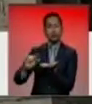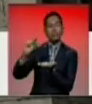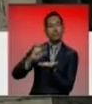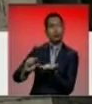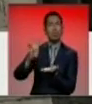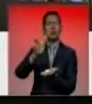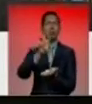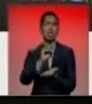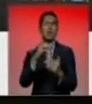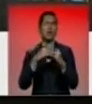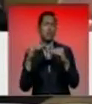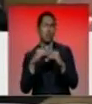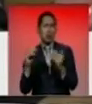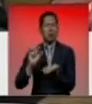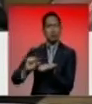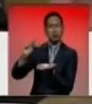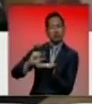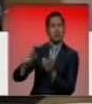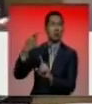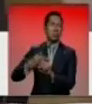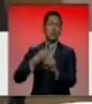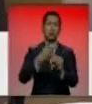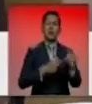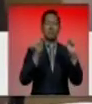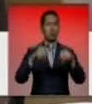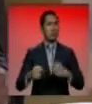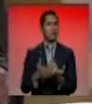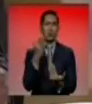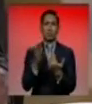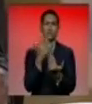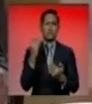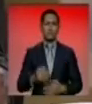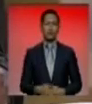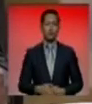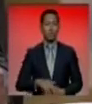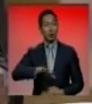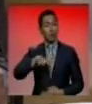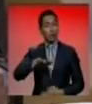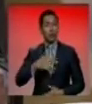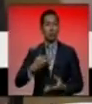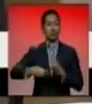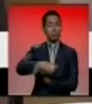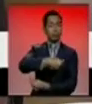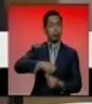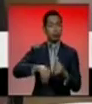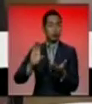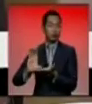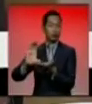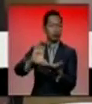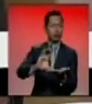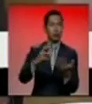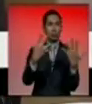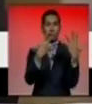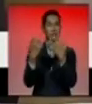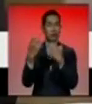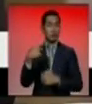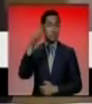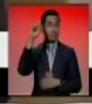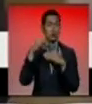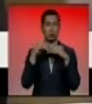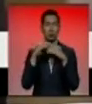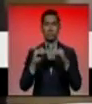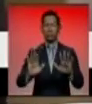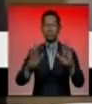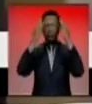están incluidas en la propuesta. Por favor, con una inversión de aproximadamente 900 millones de dólares, no se preocupen del